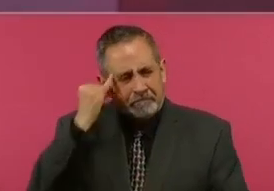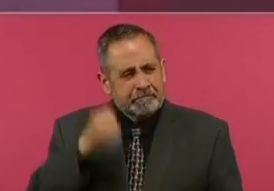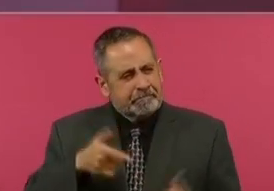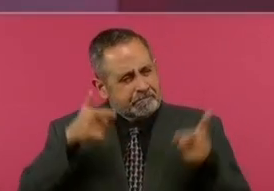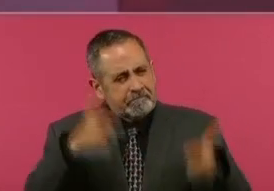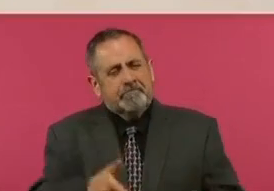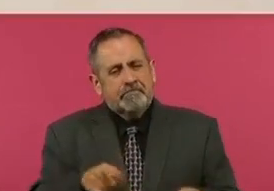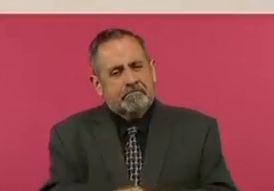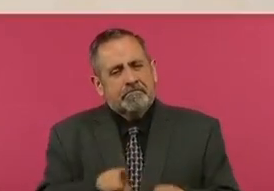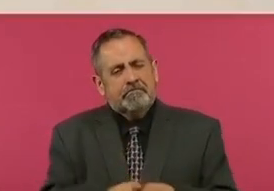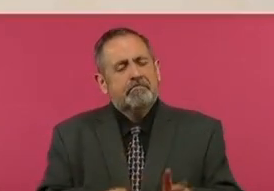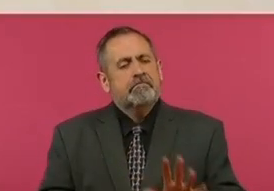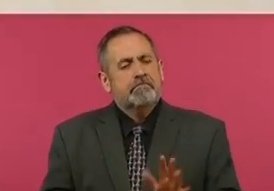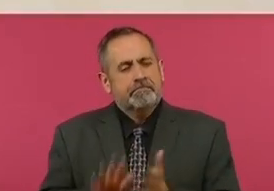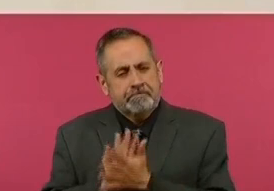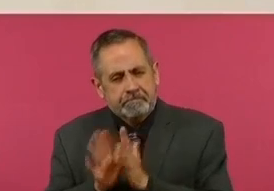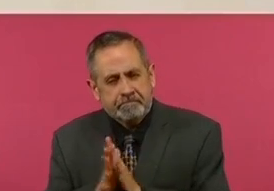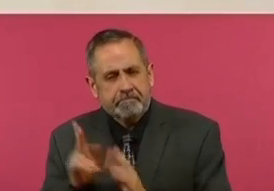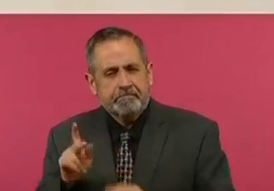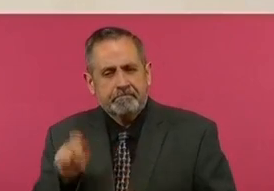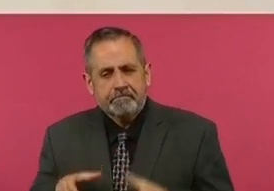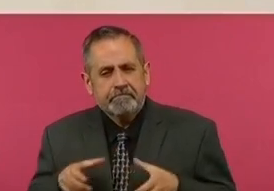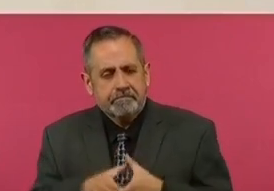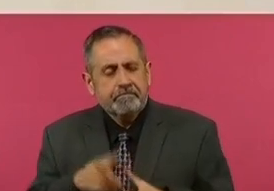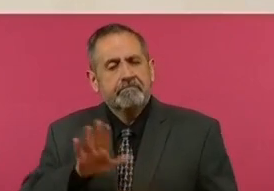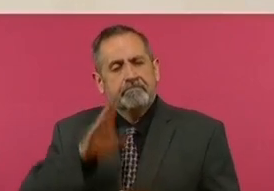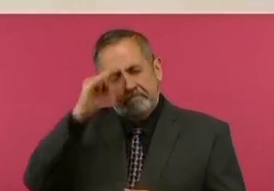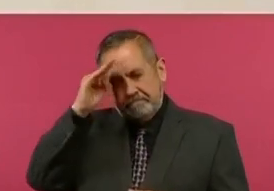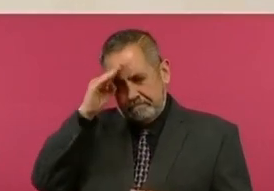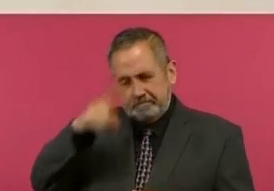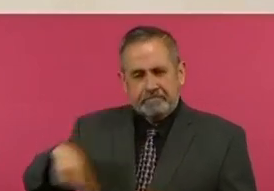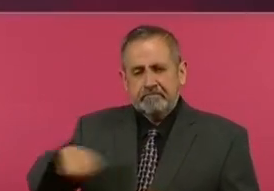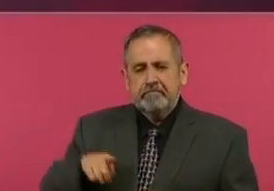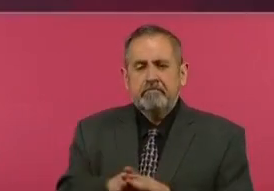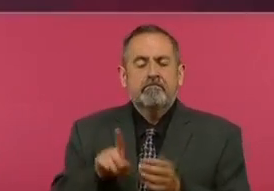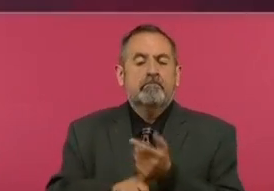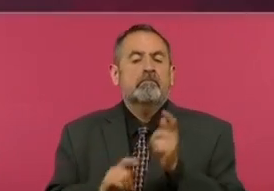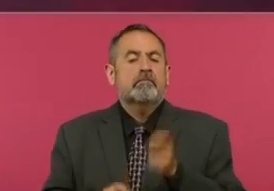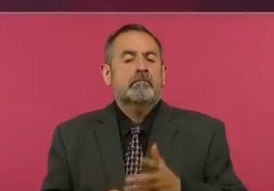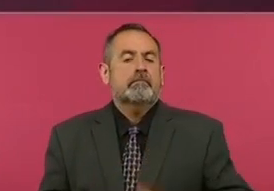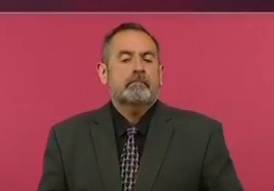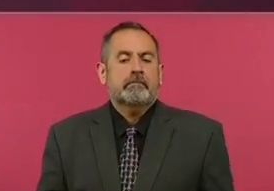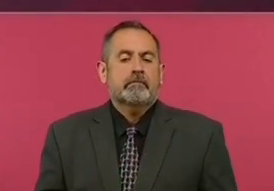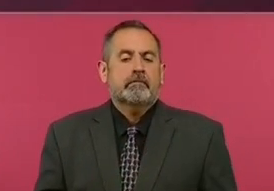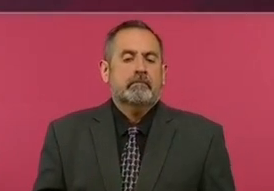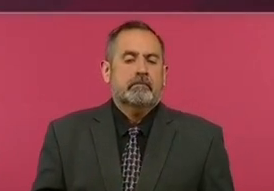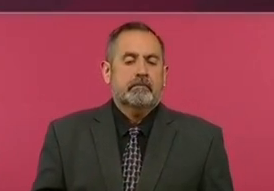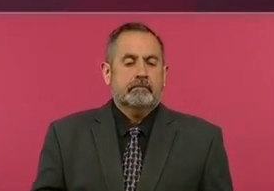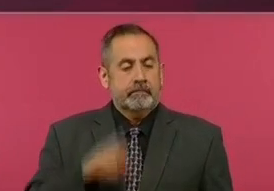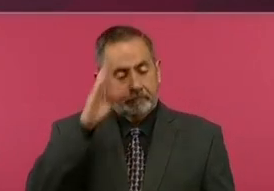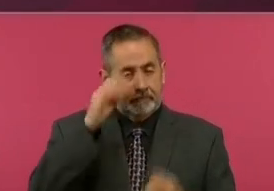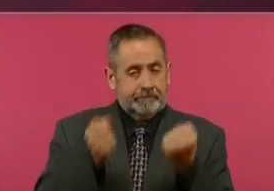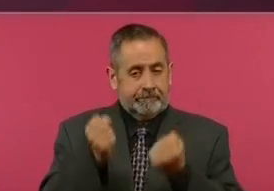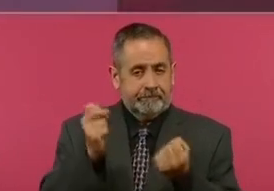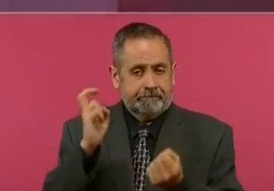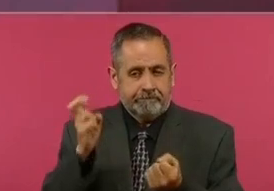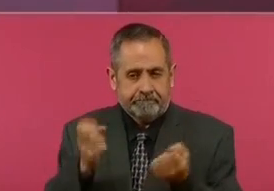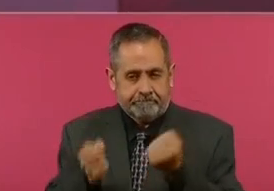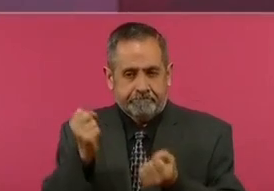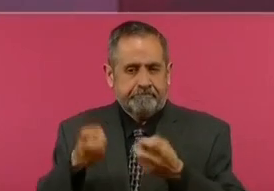sea, se piensa de que el señor de la